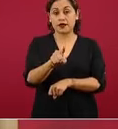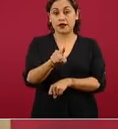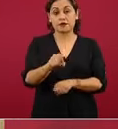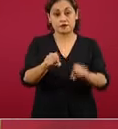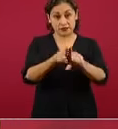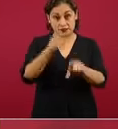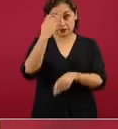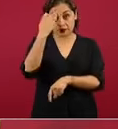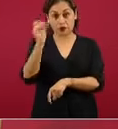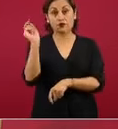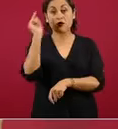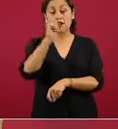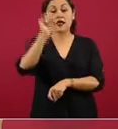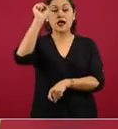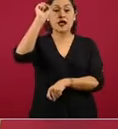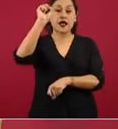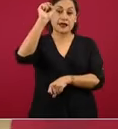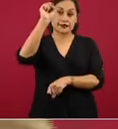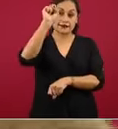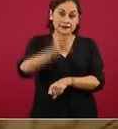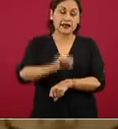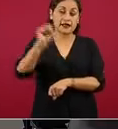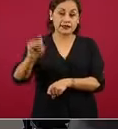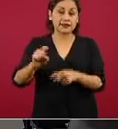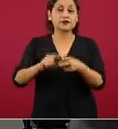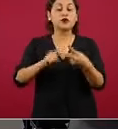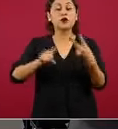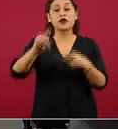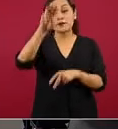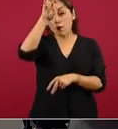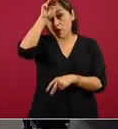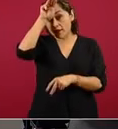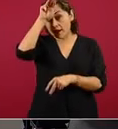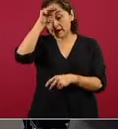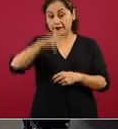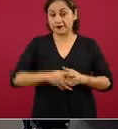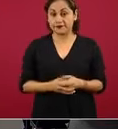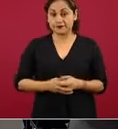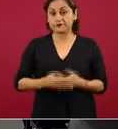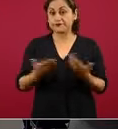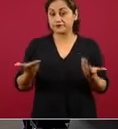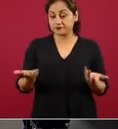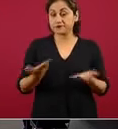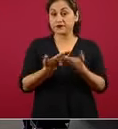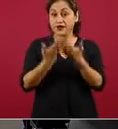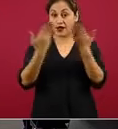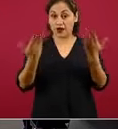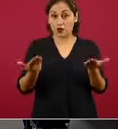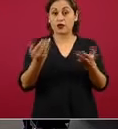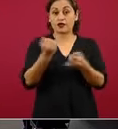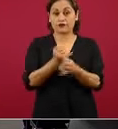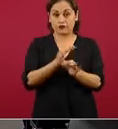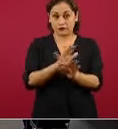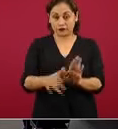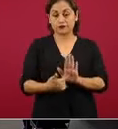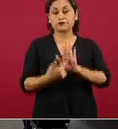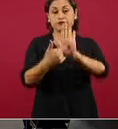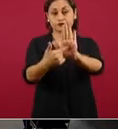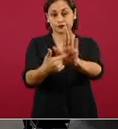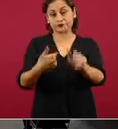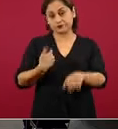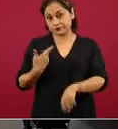en Saltillo y Monterrey. Entonces vamos a dar también esa parte de la actualización, pero por lo pronto me pongo de